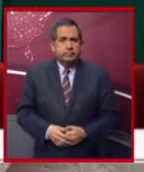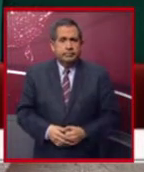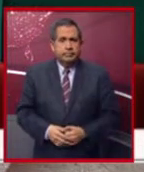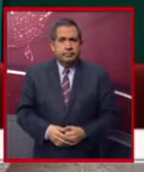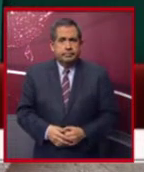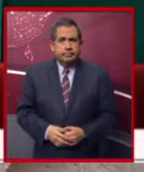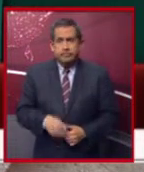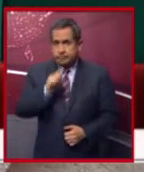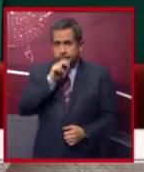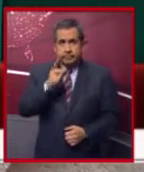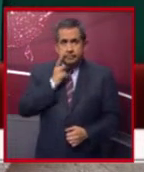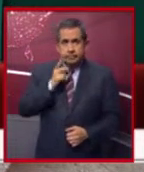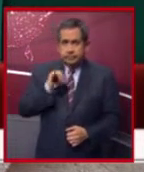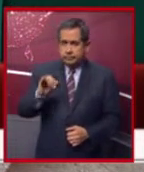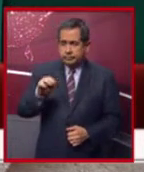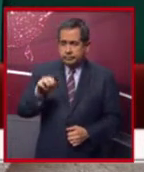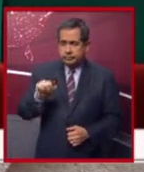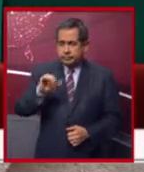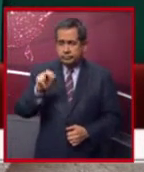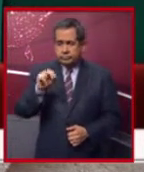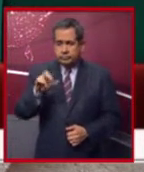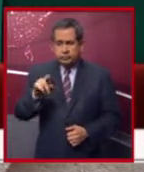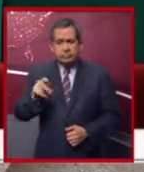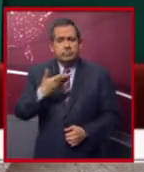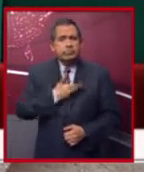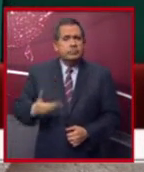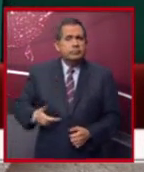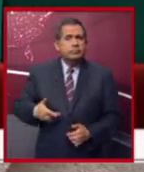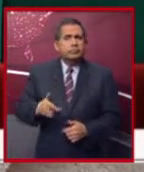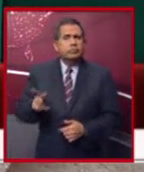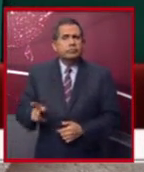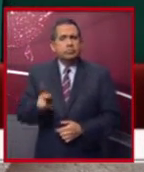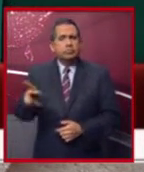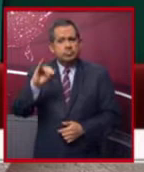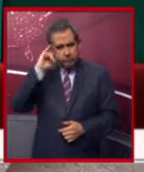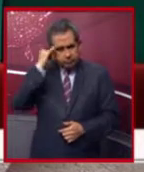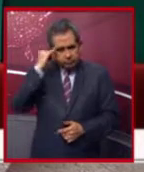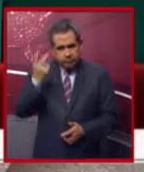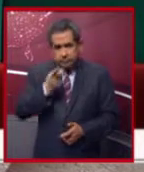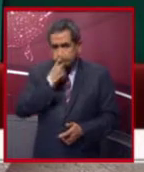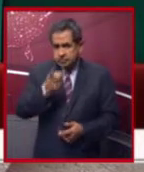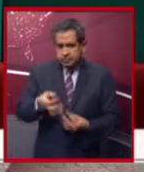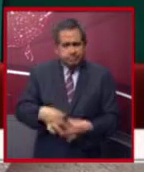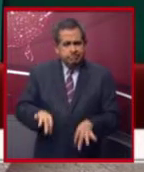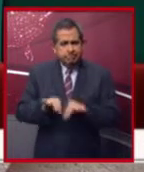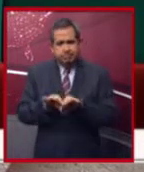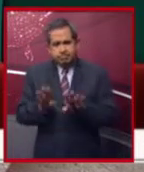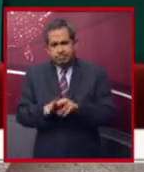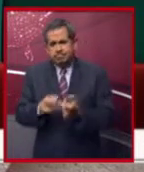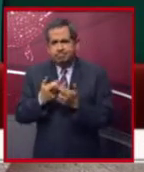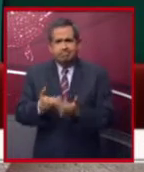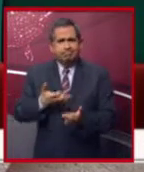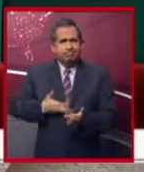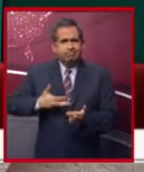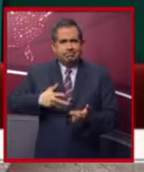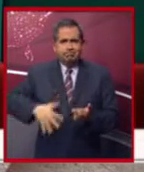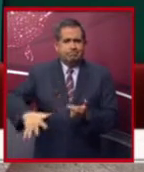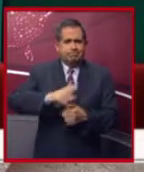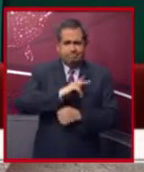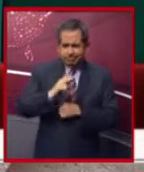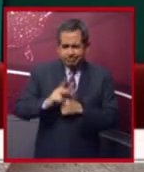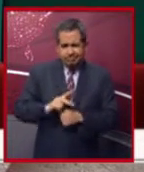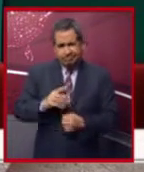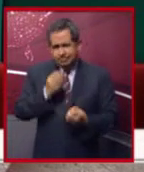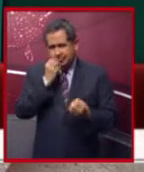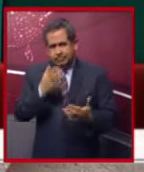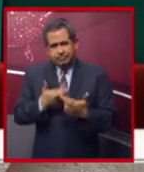diputada Irma Juan Carlos, presidenta de la Comisión de Pueblos Indígenas, quien destacó la importancia de la riqueza natural en nuestro país.